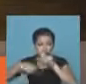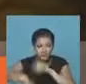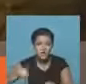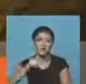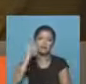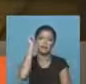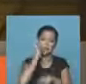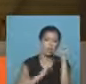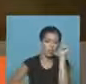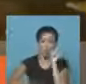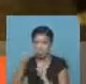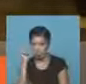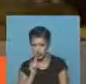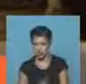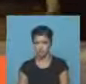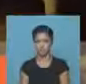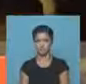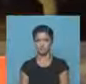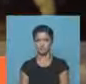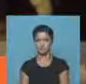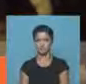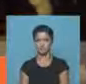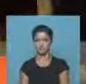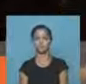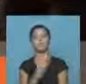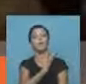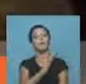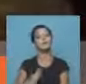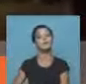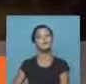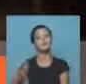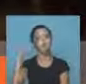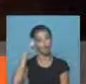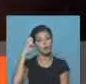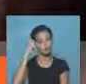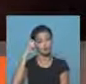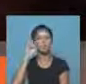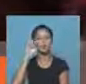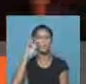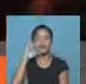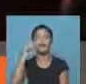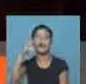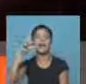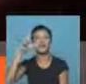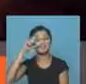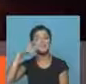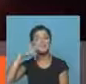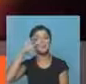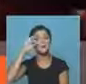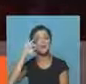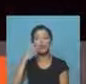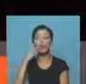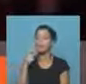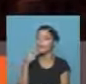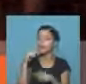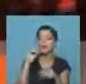la cara, como ya le he dicho. El presidente del Congreso, Roberto Acevedo, denunció que no se respetaron los procedimientos